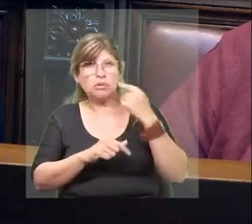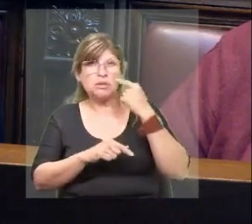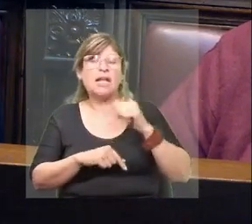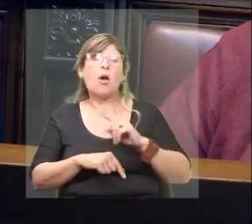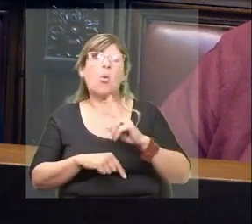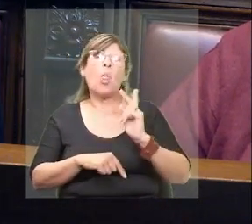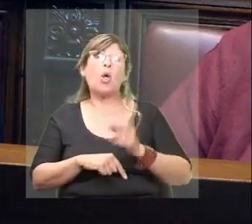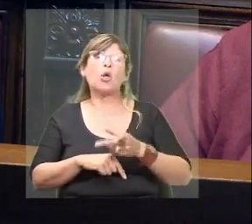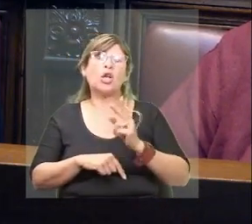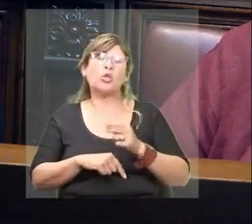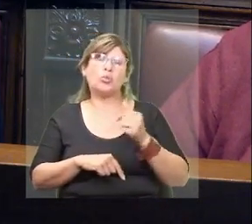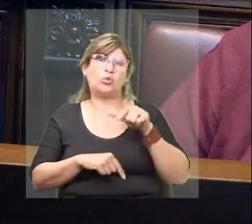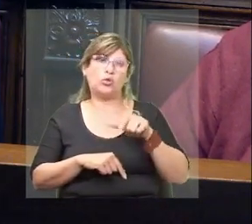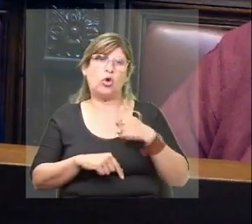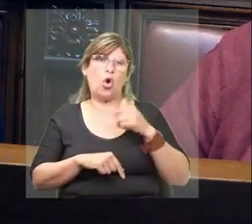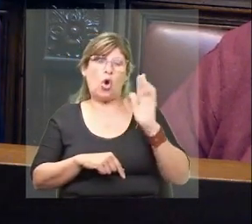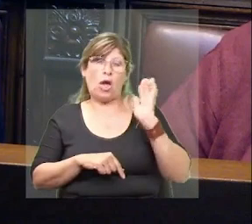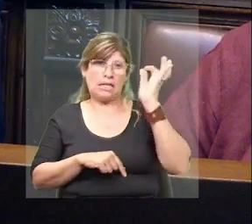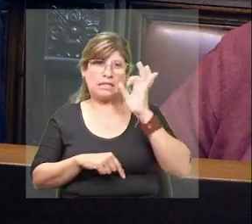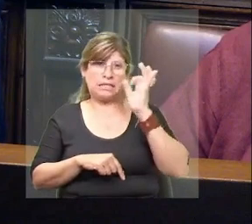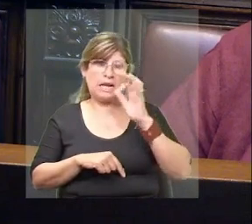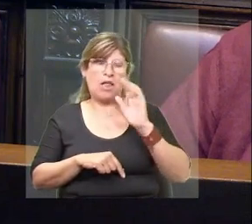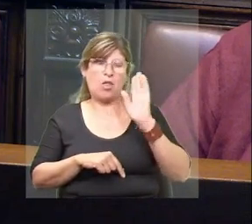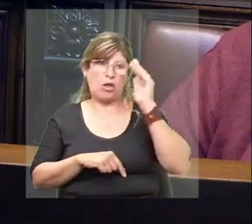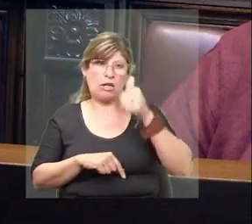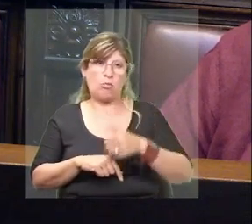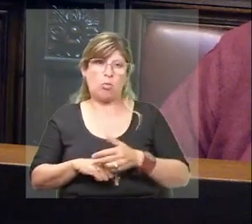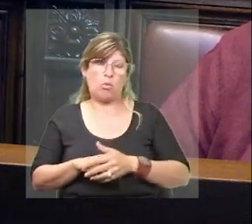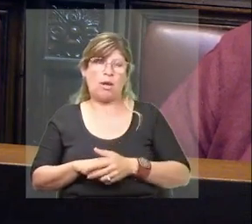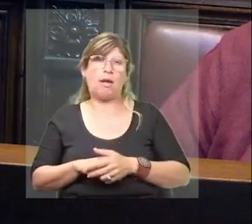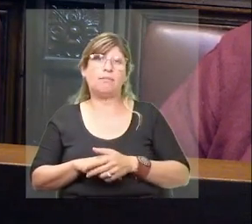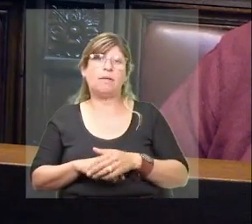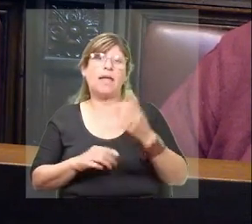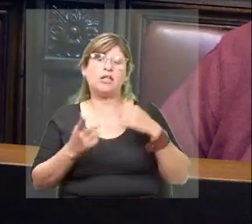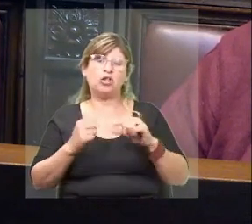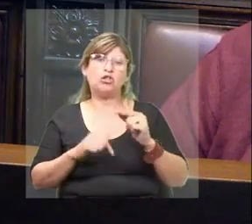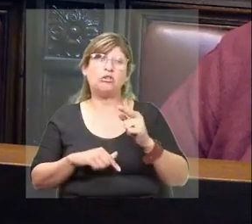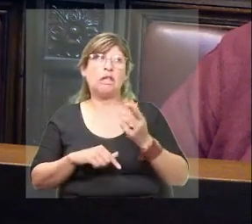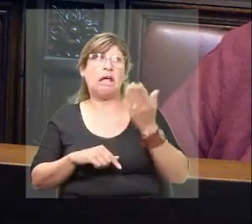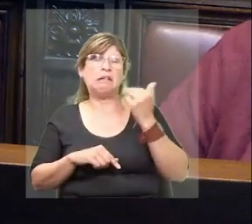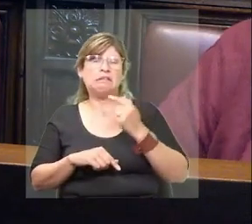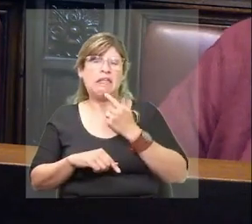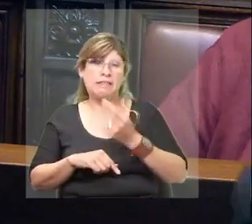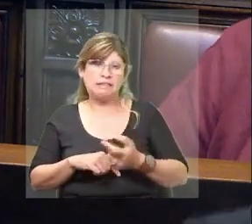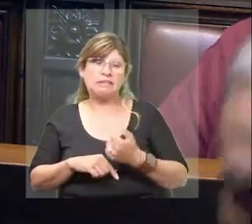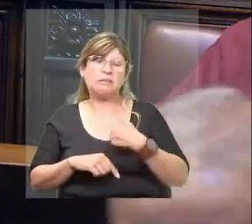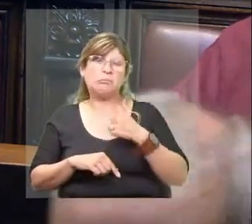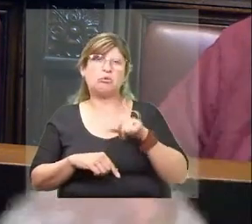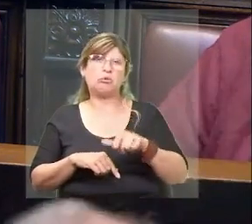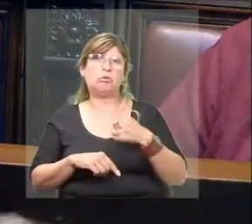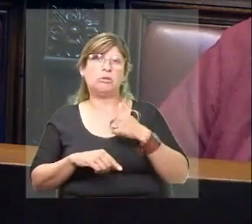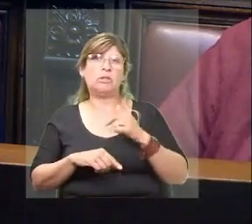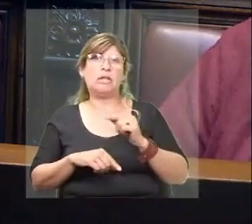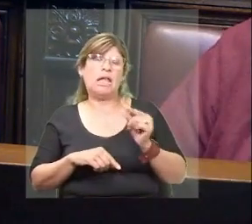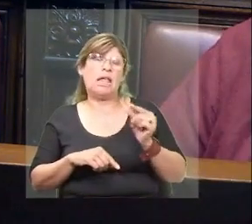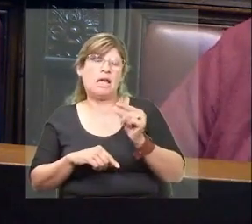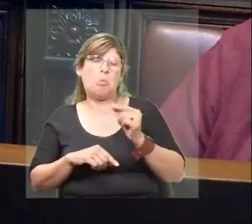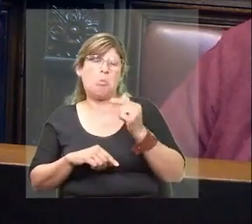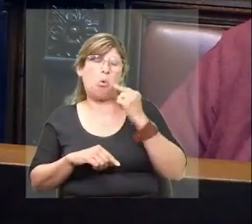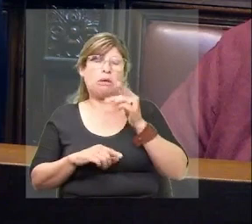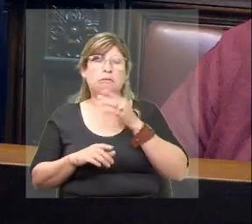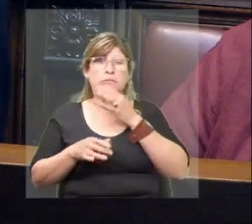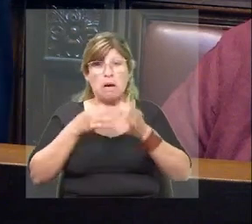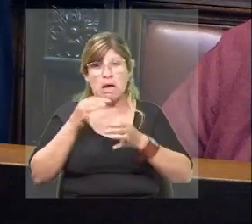de Danilo al Senado de la República. Decíamos entonces que aquellas pocas y sentidas